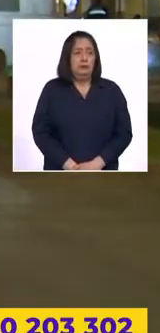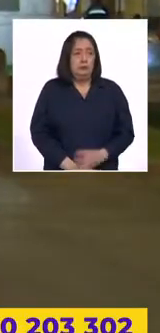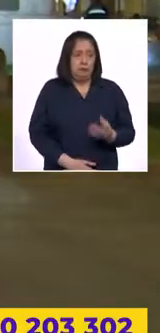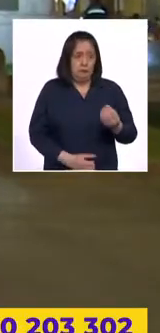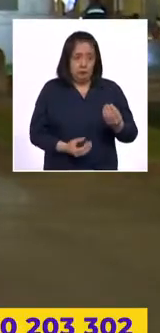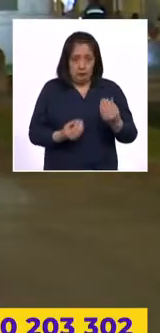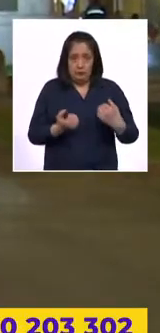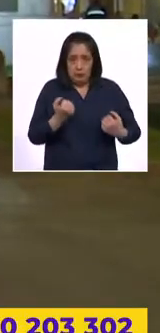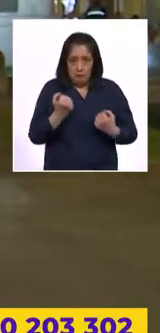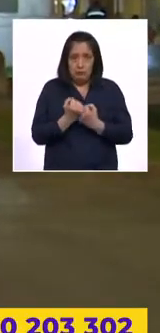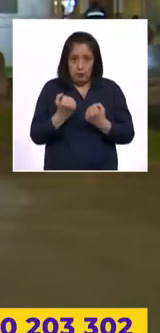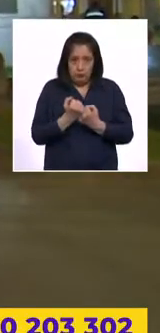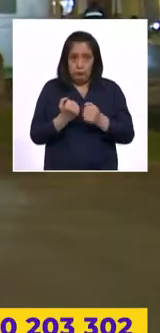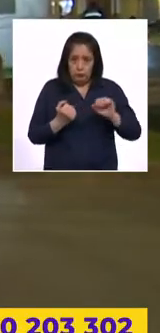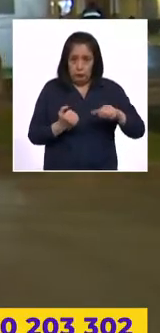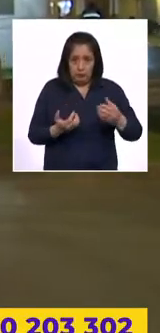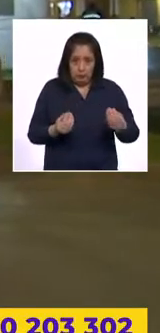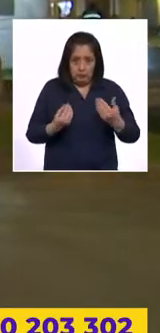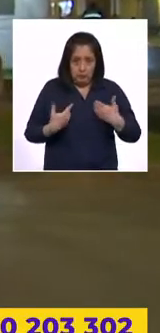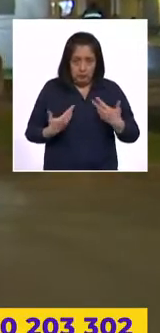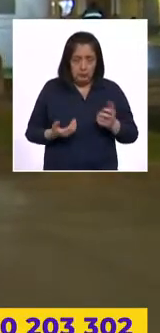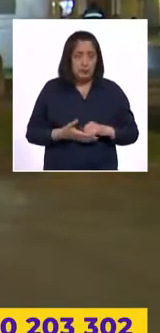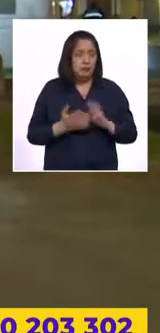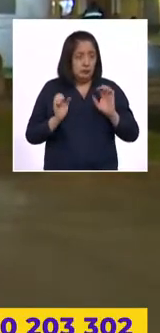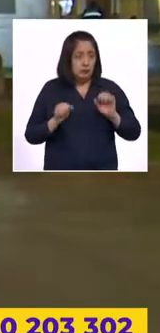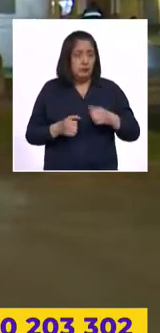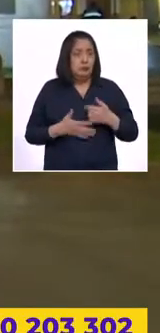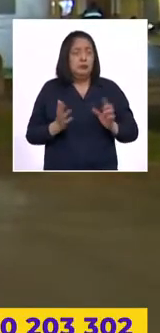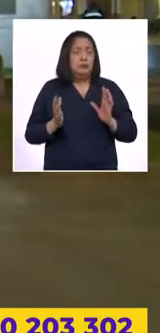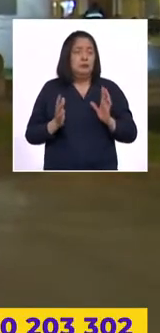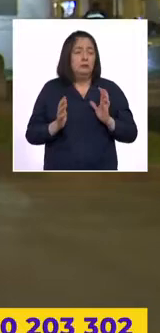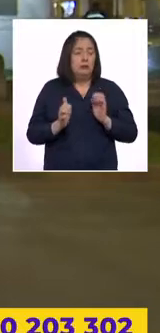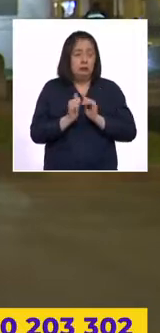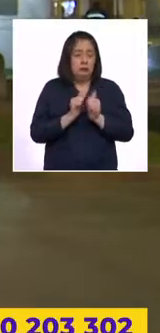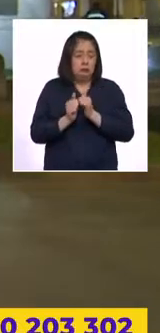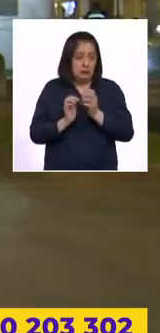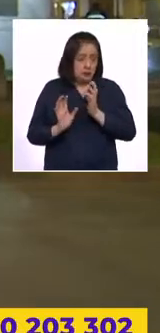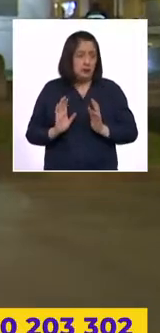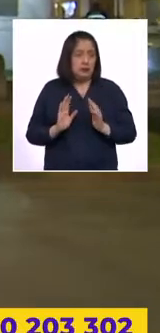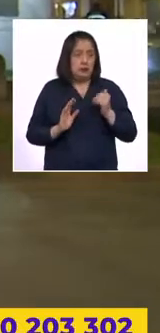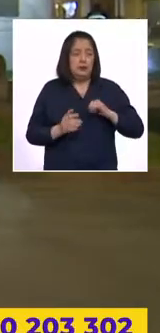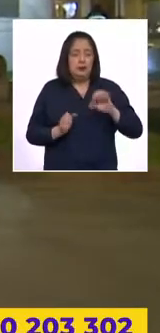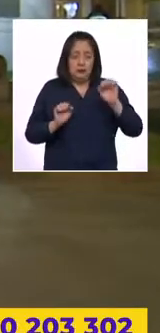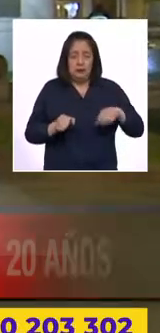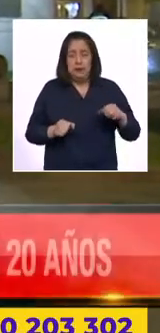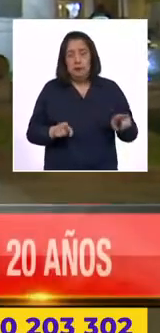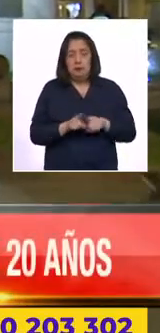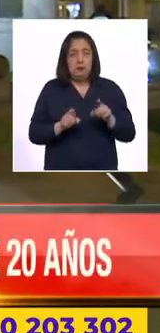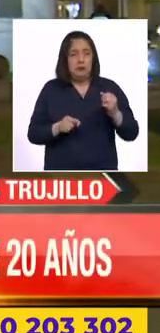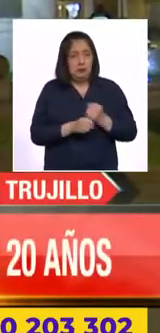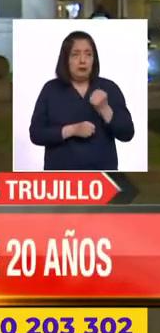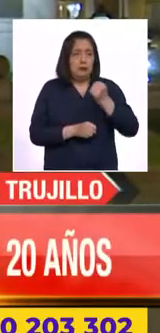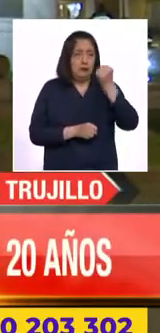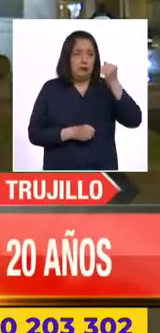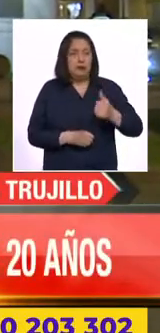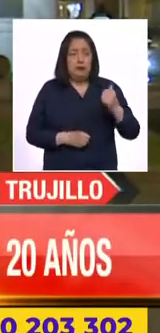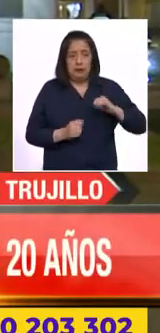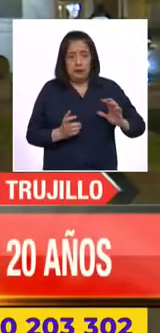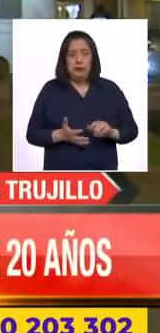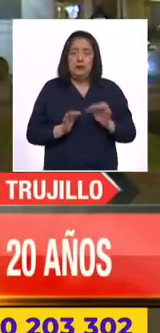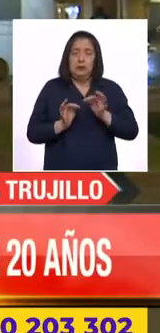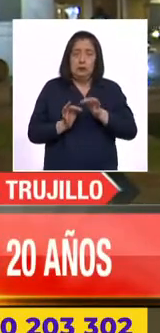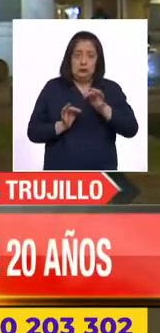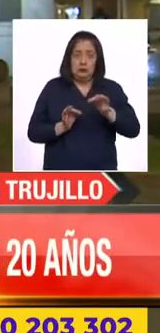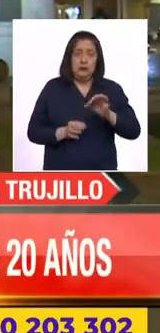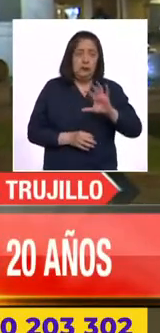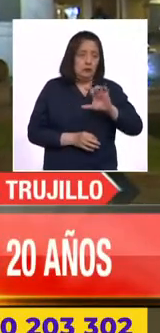porque me dio el apoyo, el respaldo de consolidar mi candidatura y asimismo ganar la alcaldía en el distrito